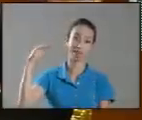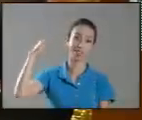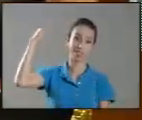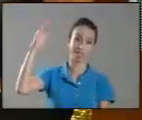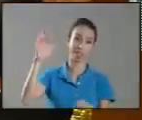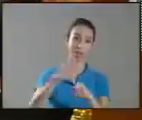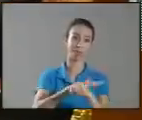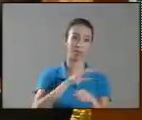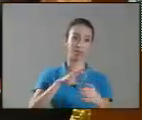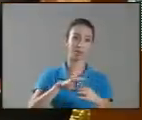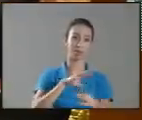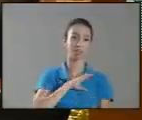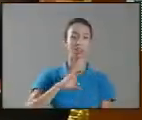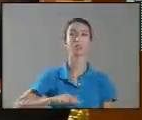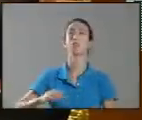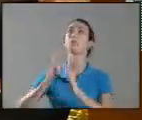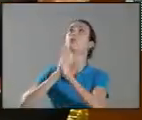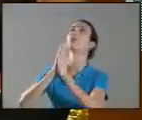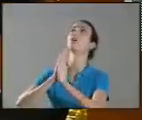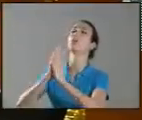Queremos llegar a la estatura del varón perfecto,